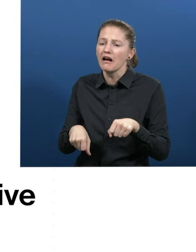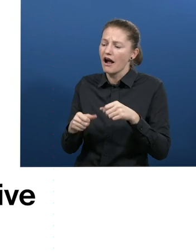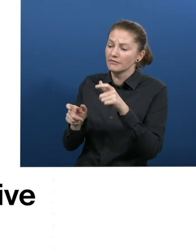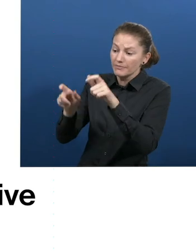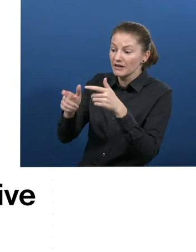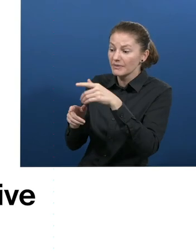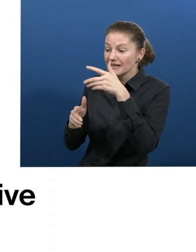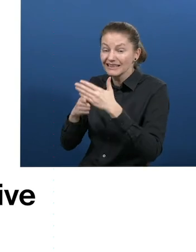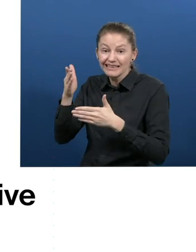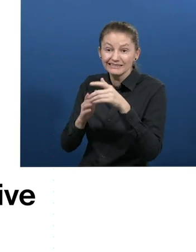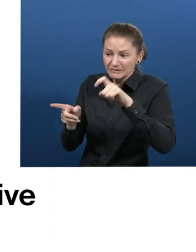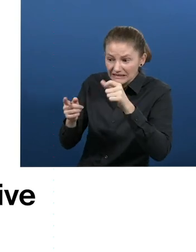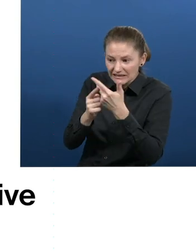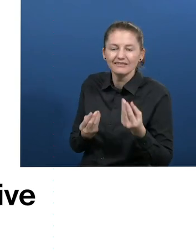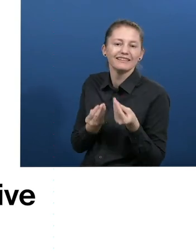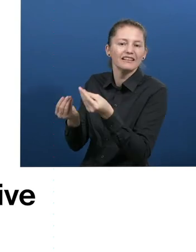about SENA?